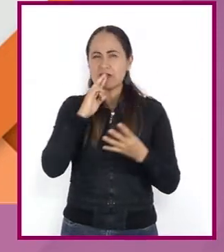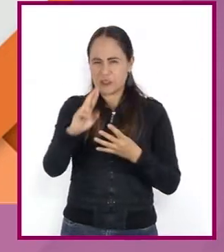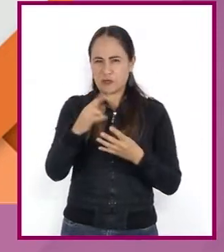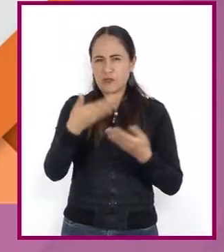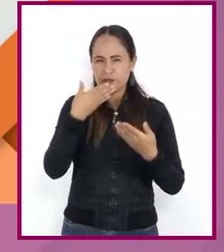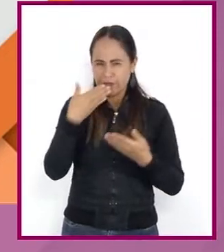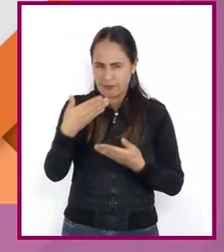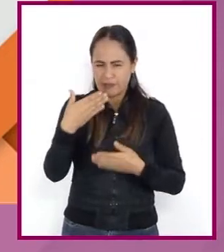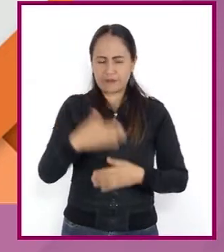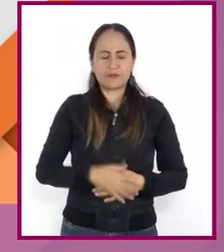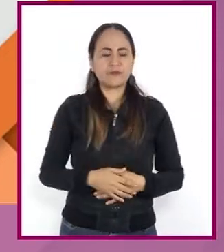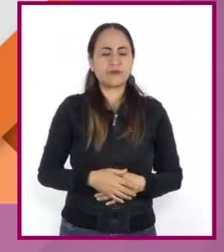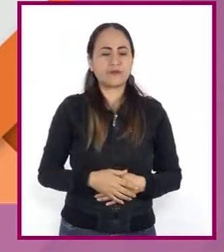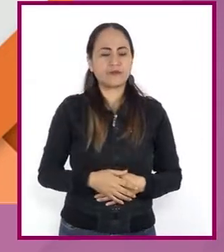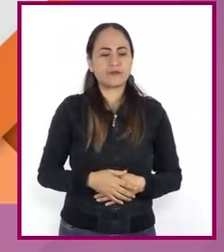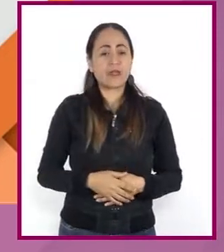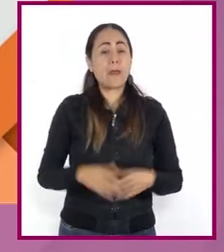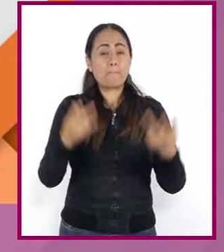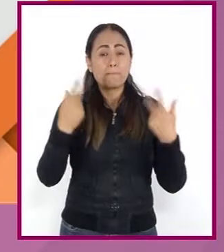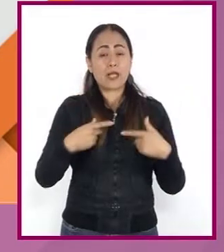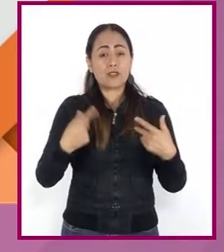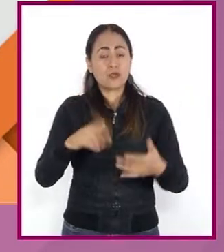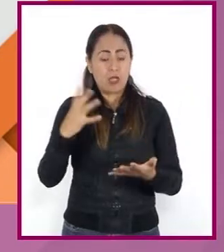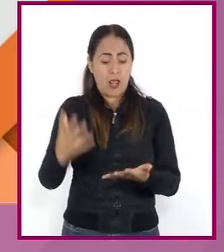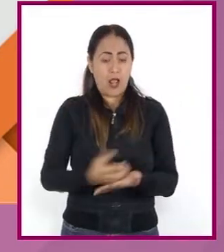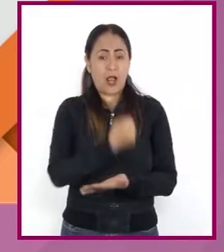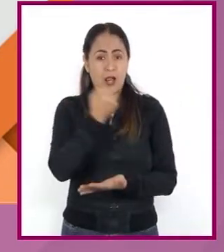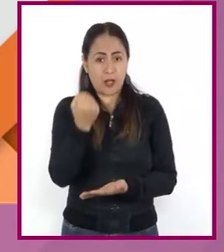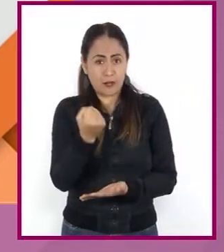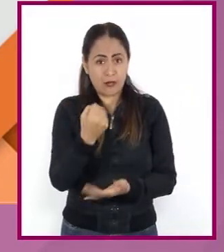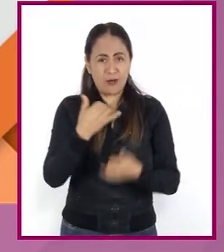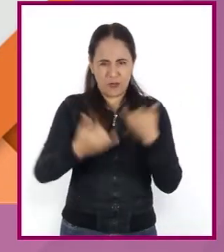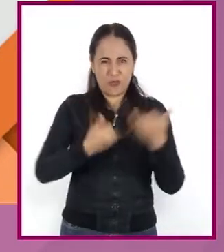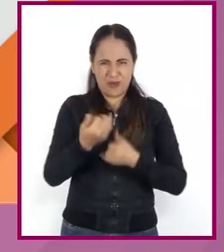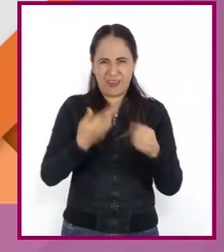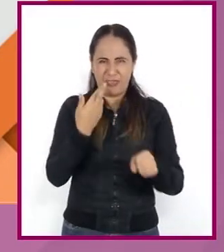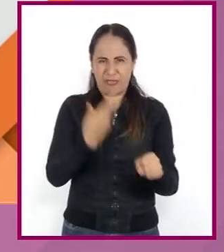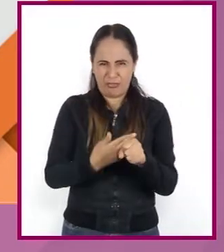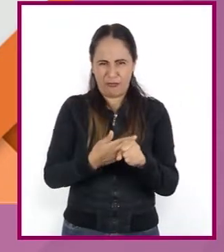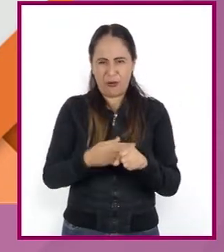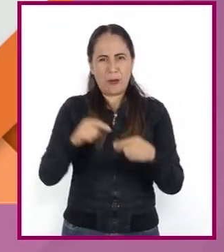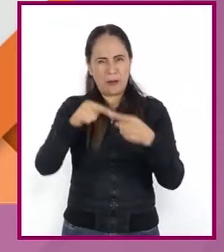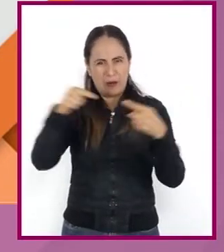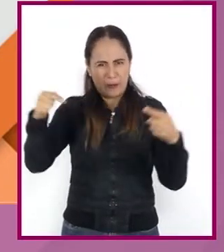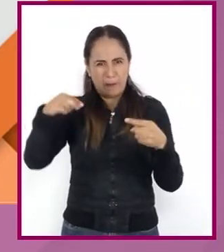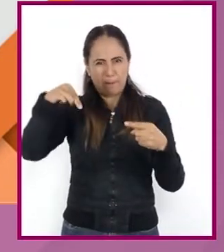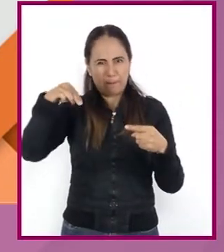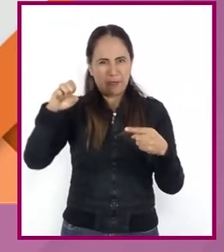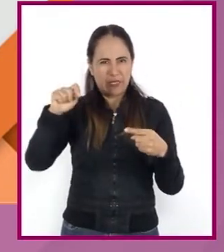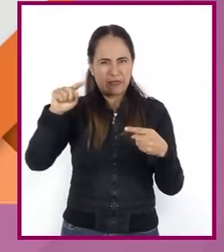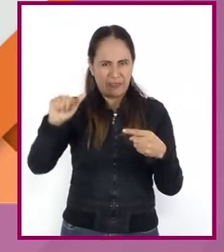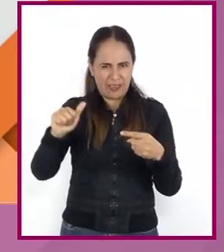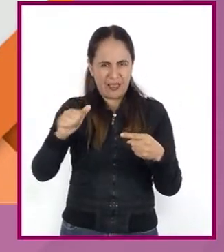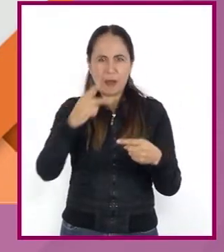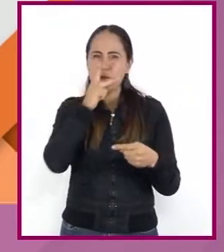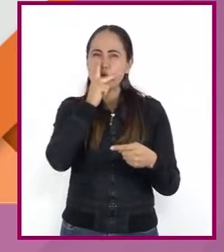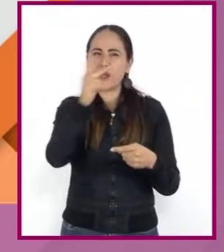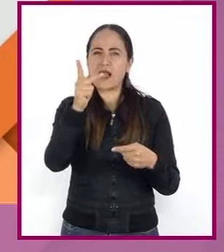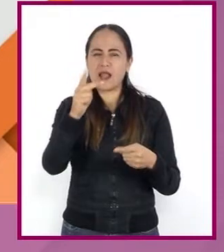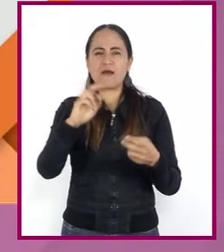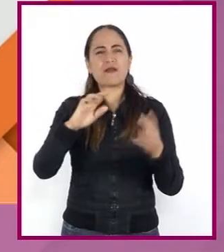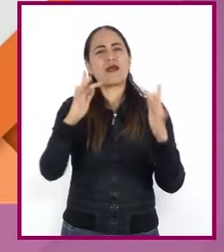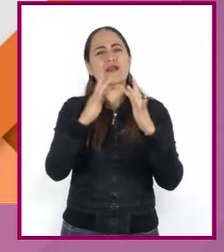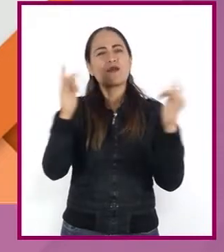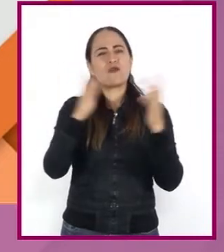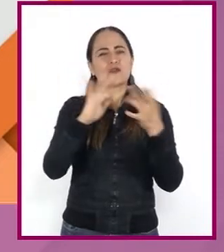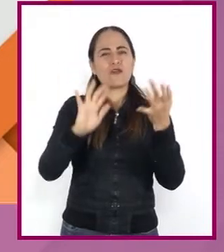correcta. Gana el primer jugador que llegue a la meta y mencione la frase Revolución